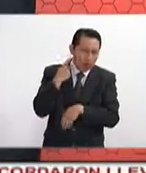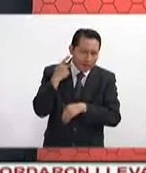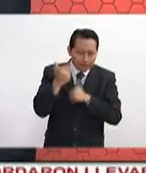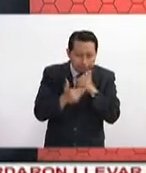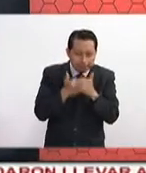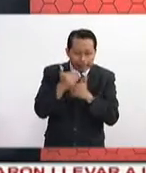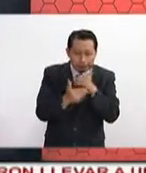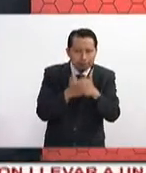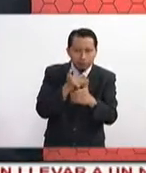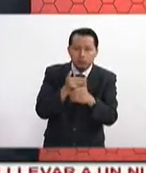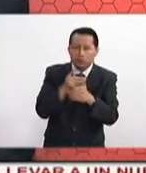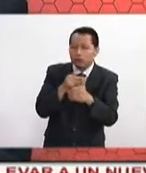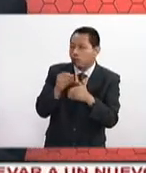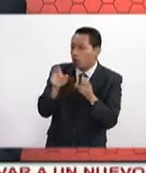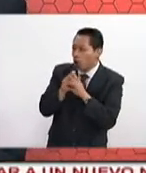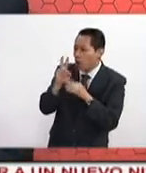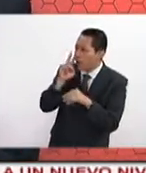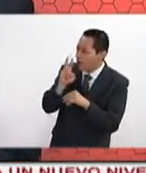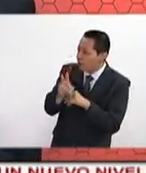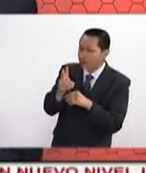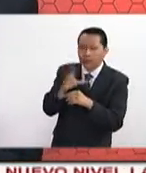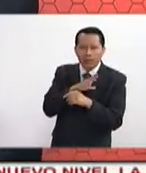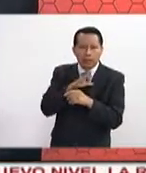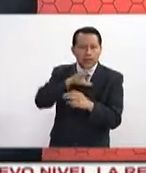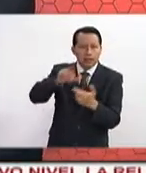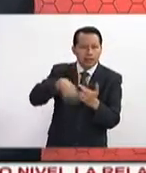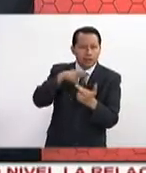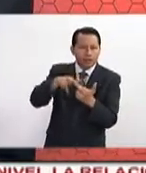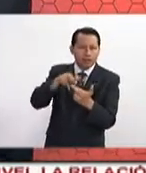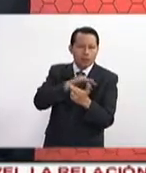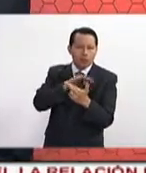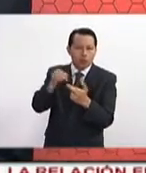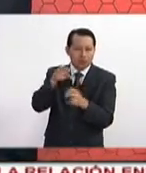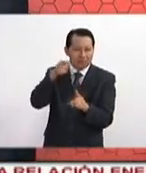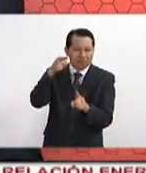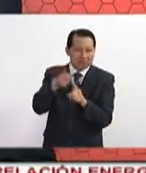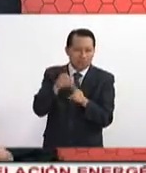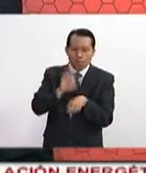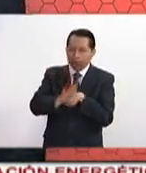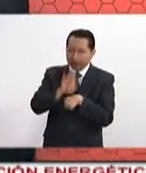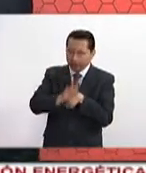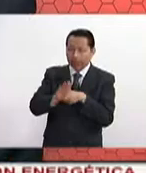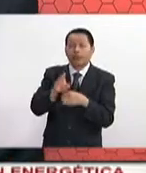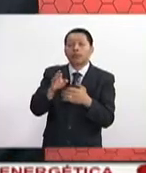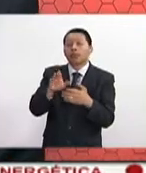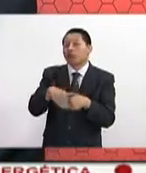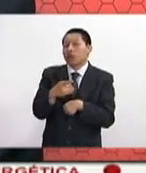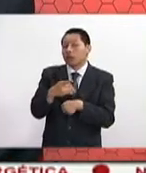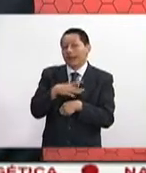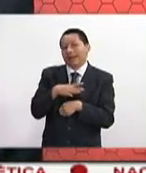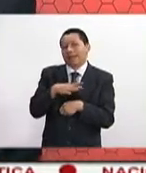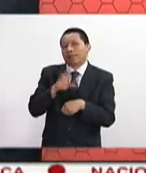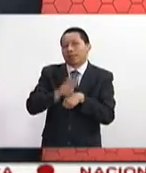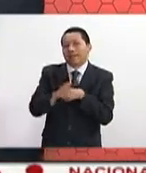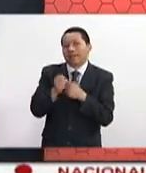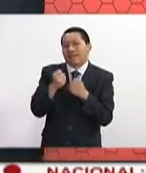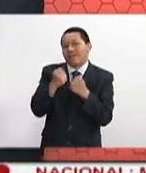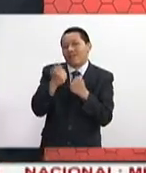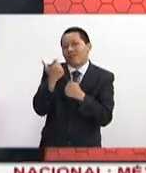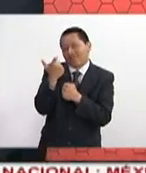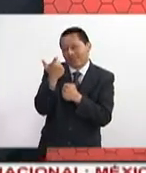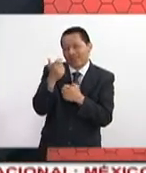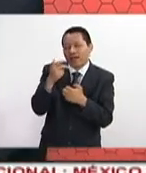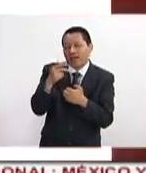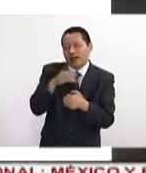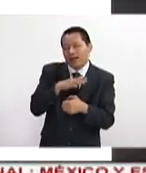ves que ha impactado en la región este caso en específico de Brasil, que finalmente pues es el gigante económico de la